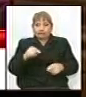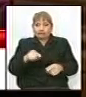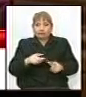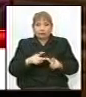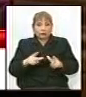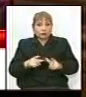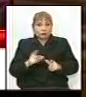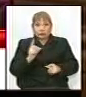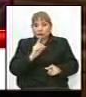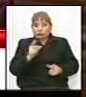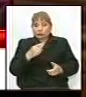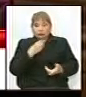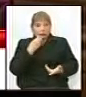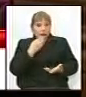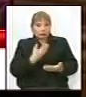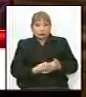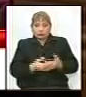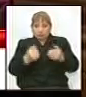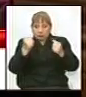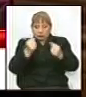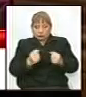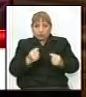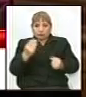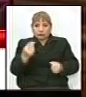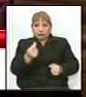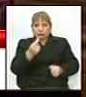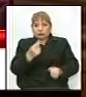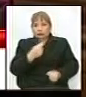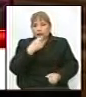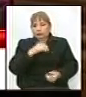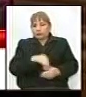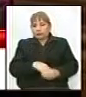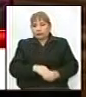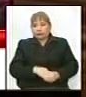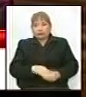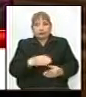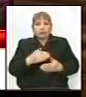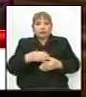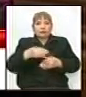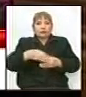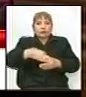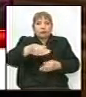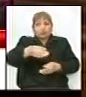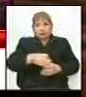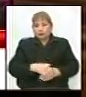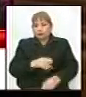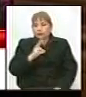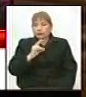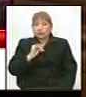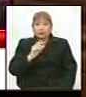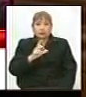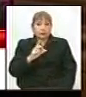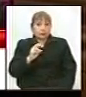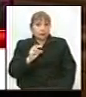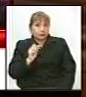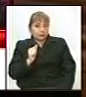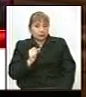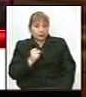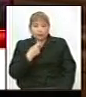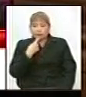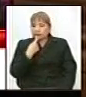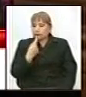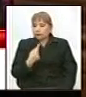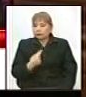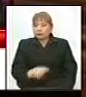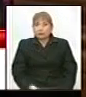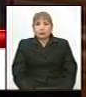si es que no se toman unas decisiones rápidas e inmediatas, si es que esto se deja para las calendas griegas, si es que esto va hacia una situación